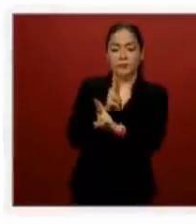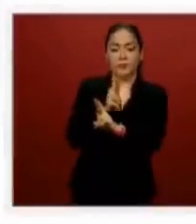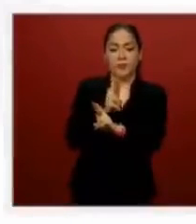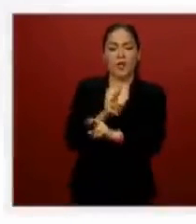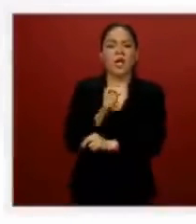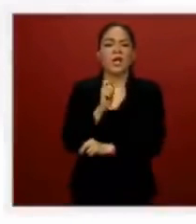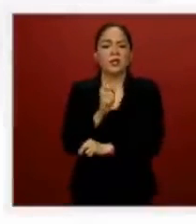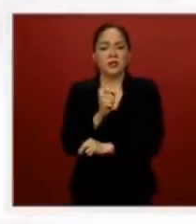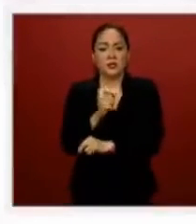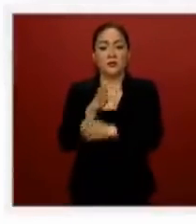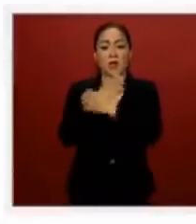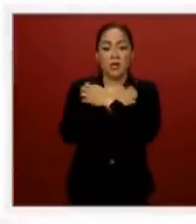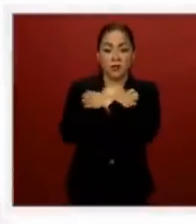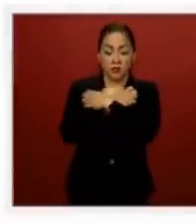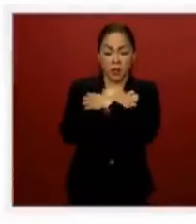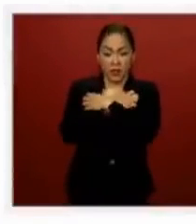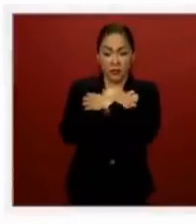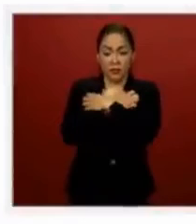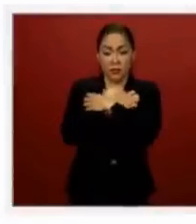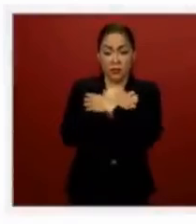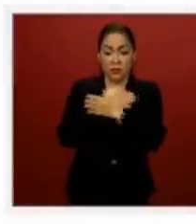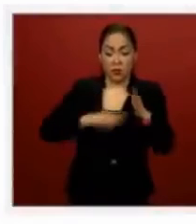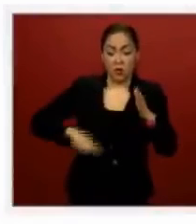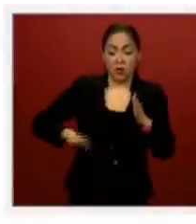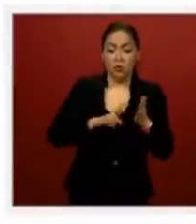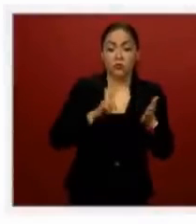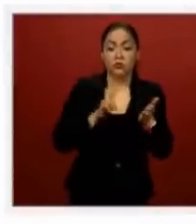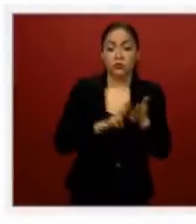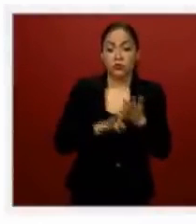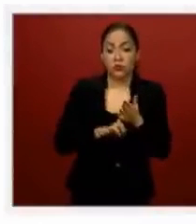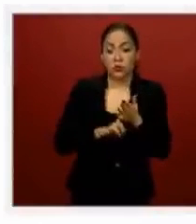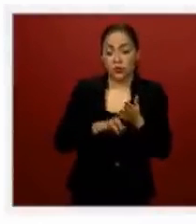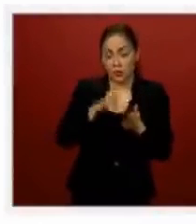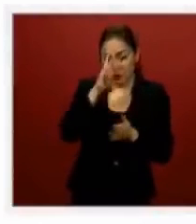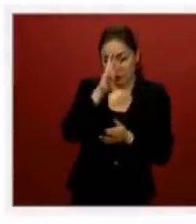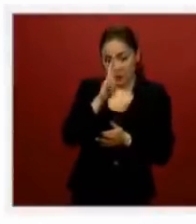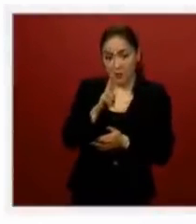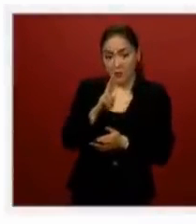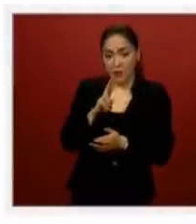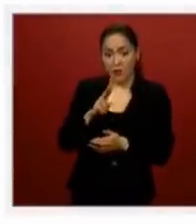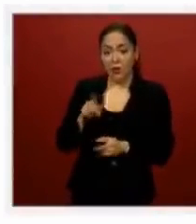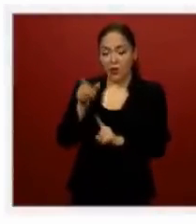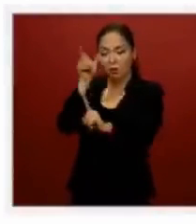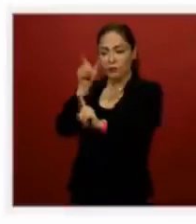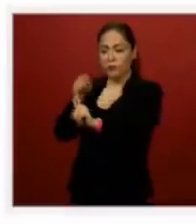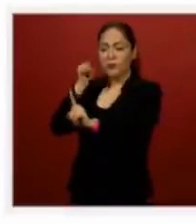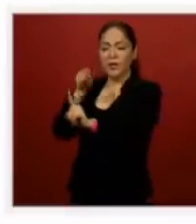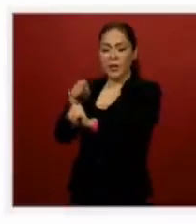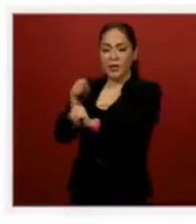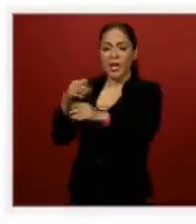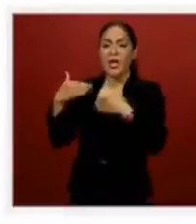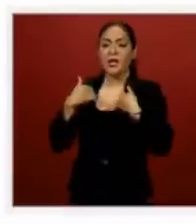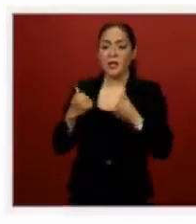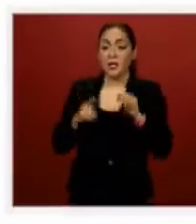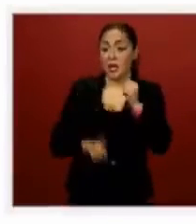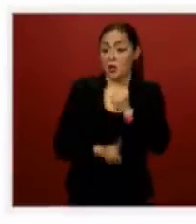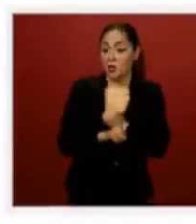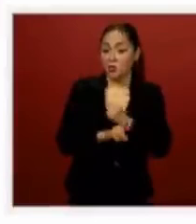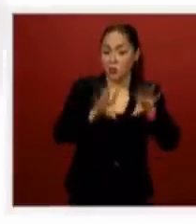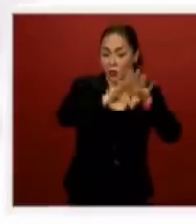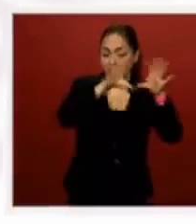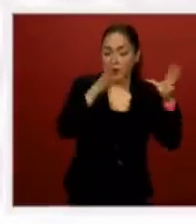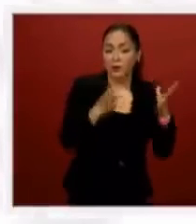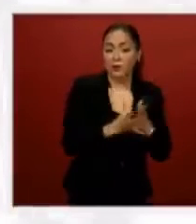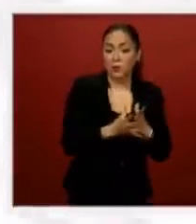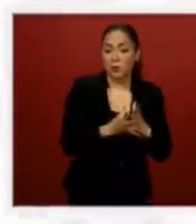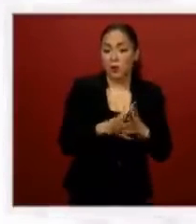educación sostenible es formar a seres humanos conscientes de esa situación y ponerlos en acción para llevar a cabo